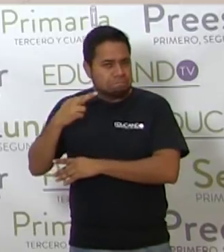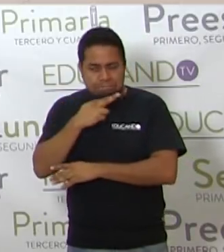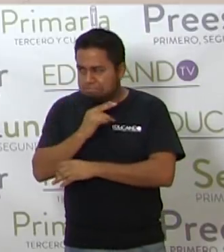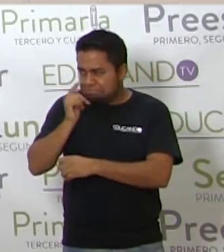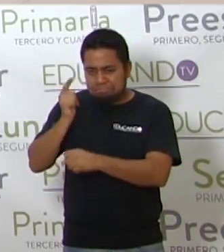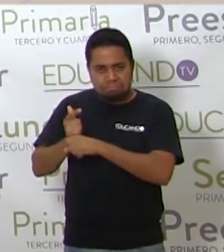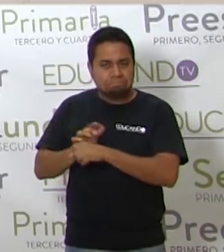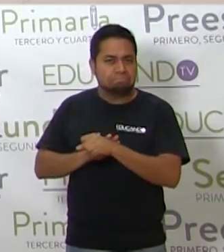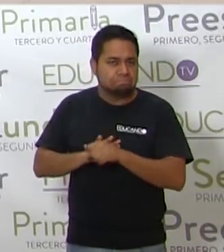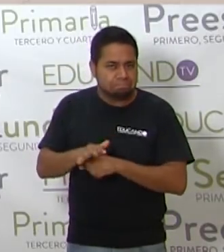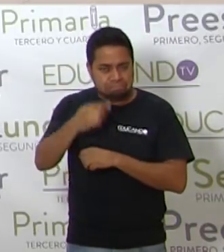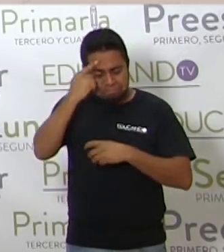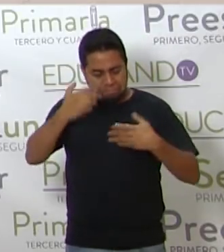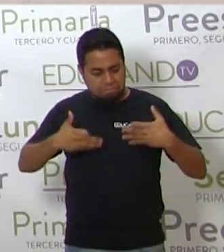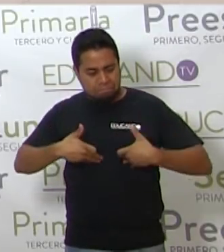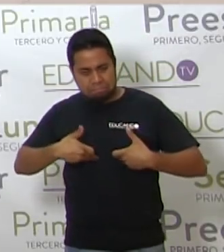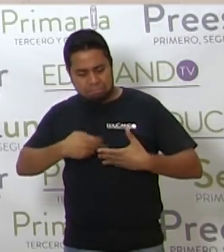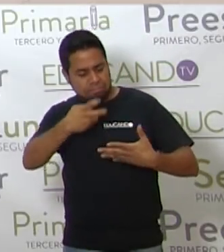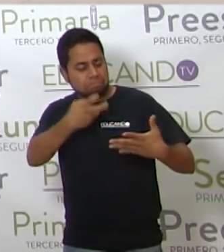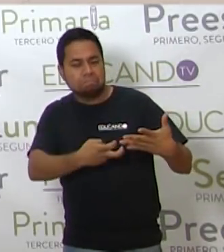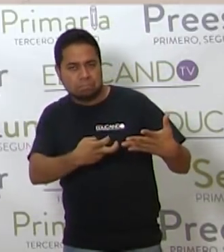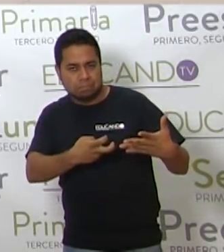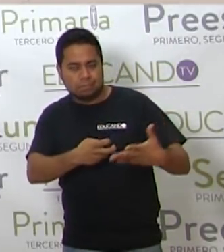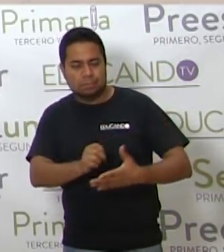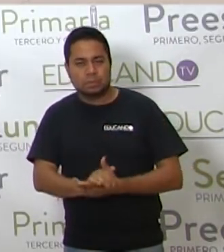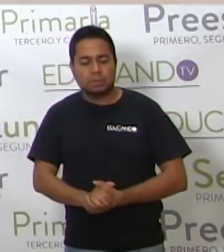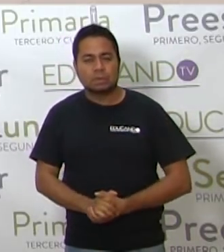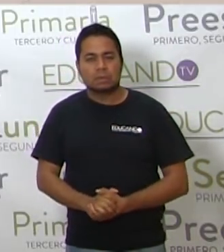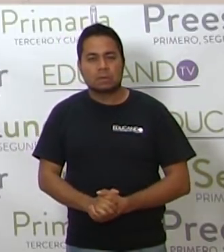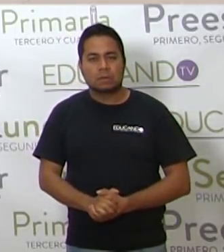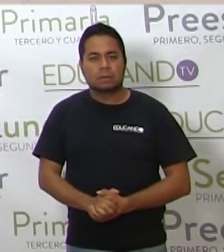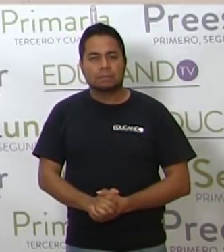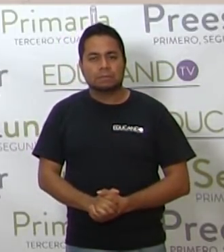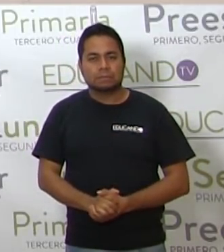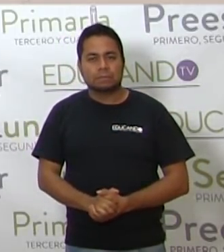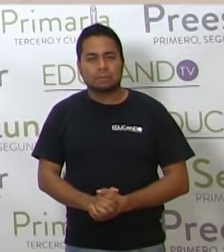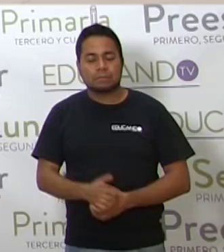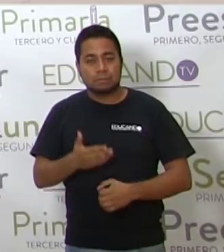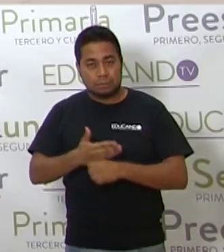sencilla lo que es una obra de teatro. Muy bien, niños y niñas. Ahora,